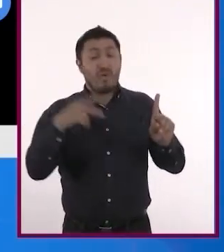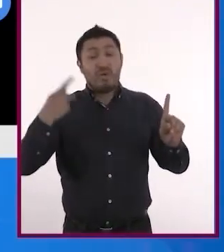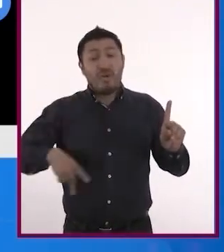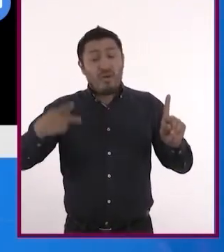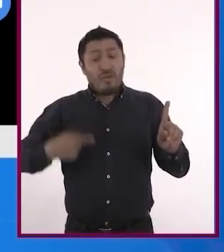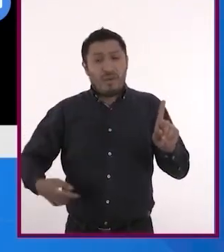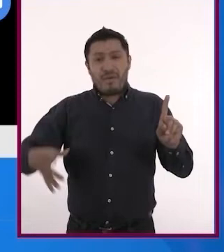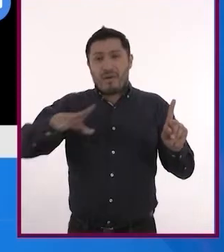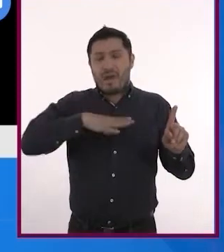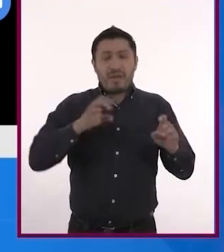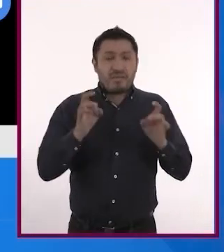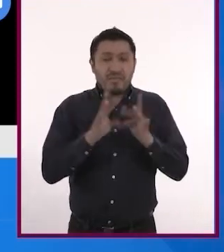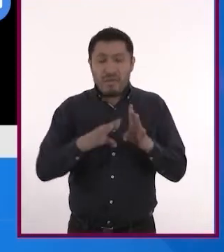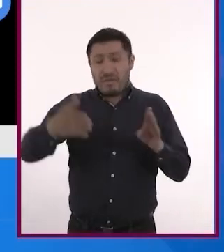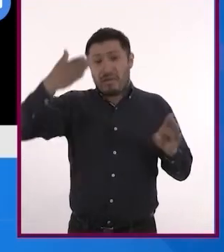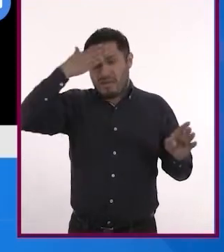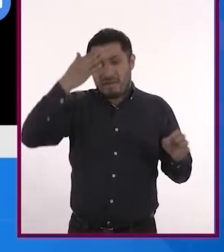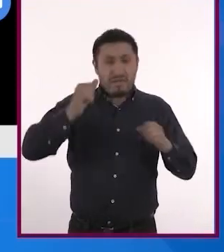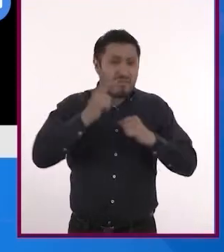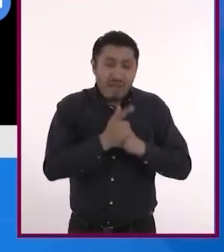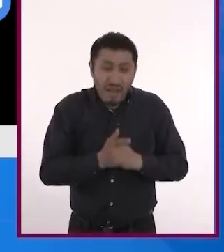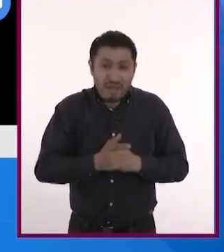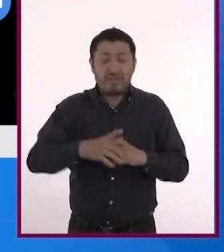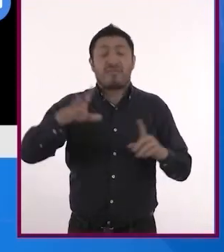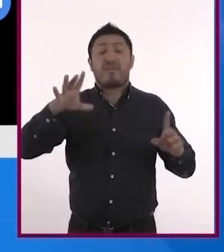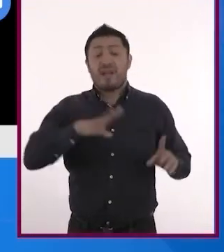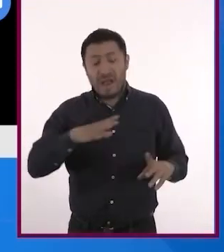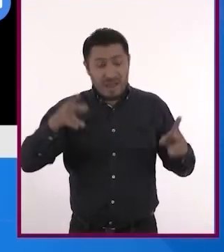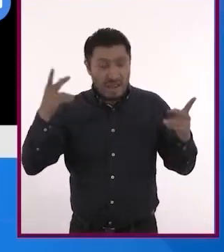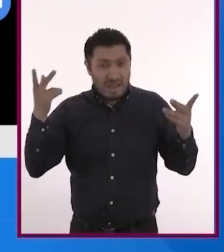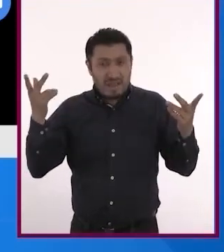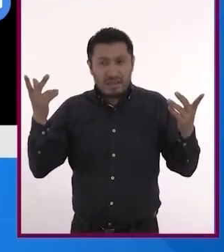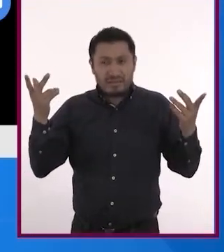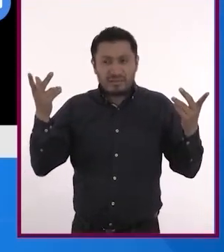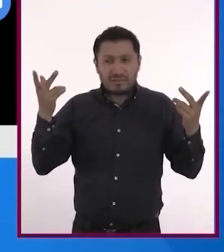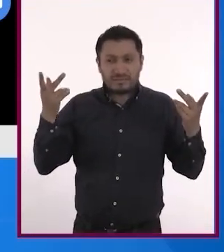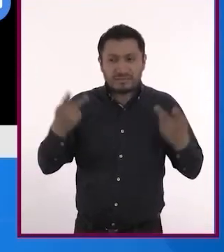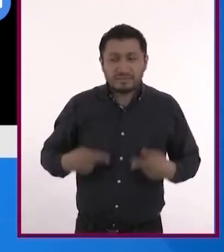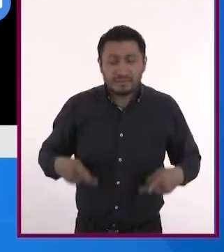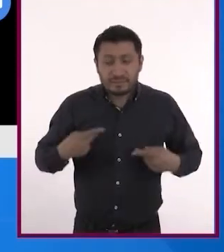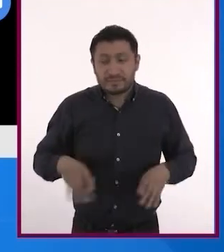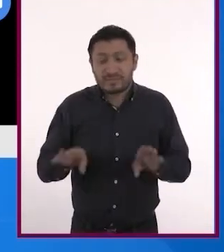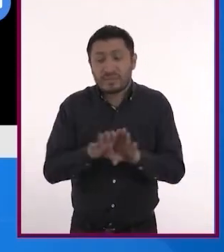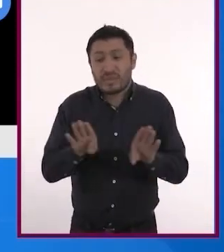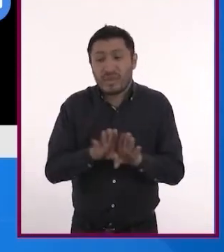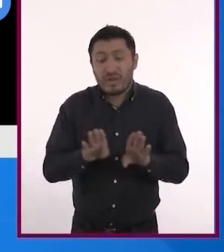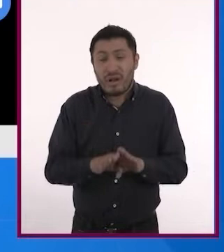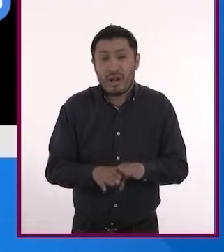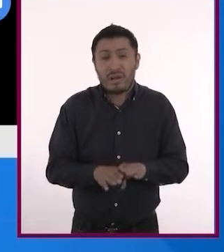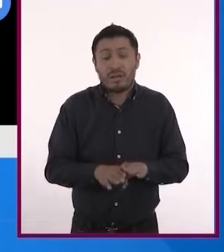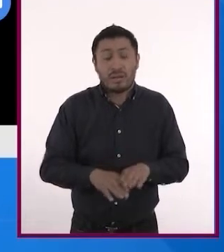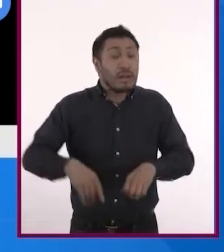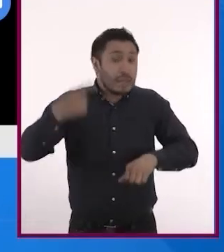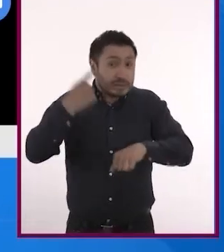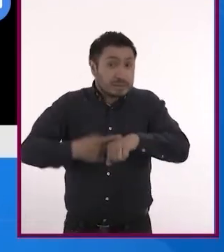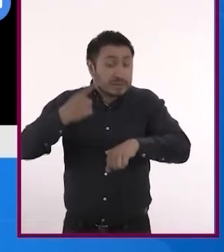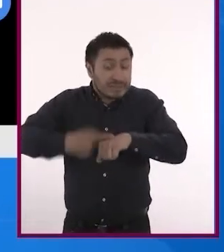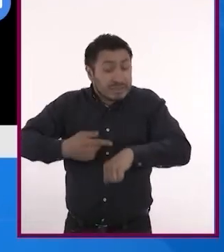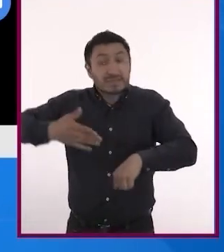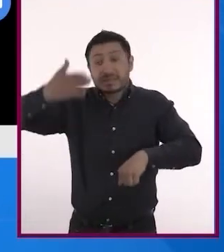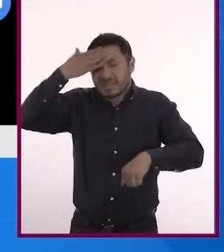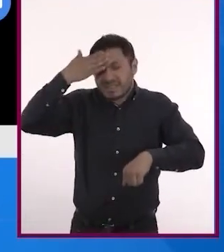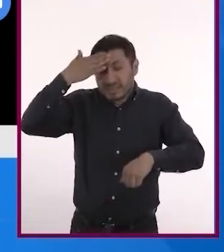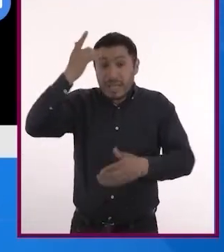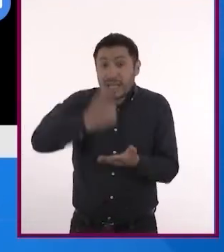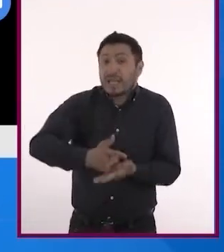un padecimiento mental, y hay personas que tienen las que son denominadas como enfermedades